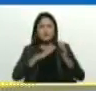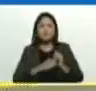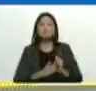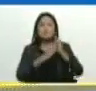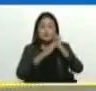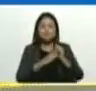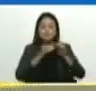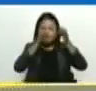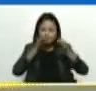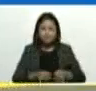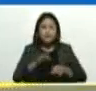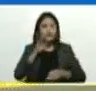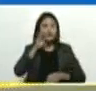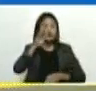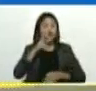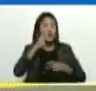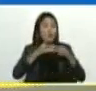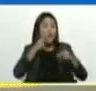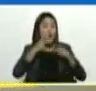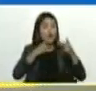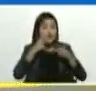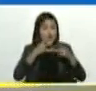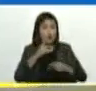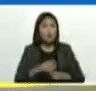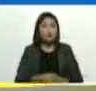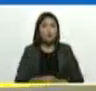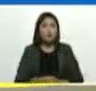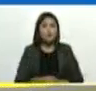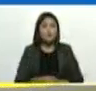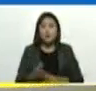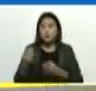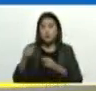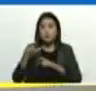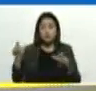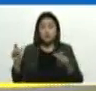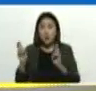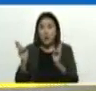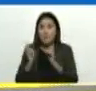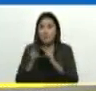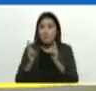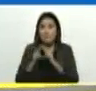futuro político cuando todavía muchos